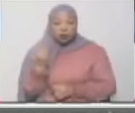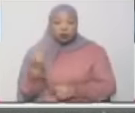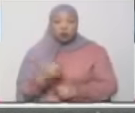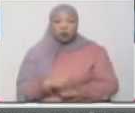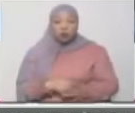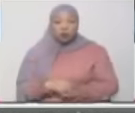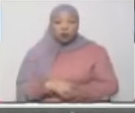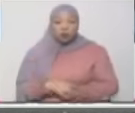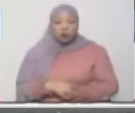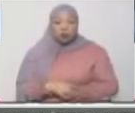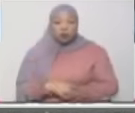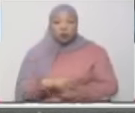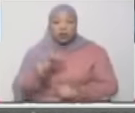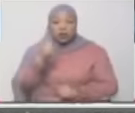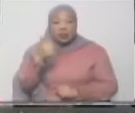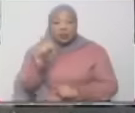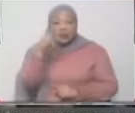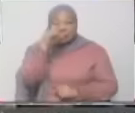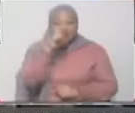que tenían 10 años